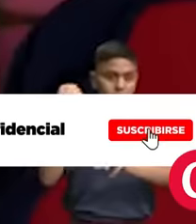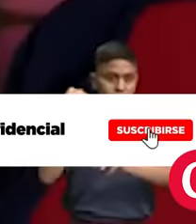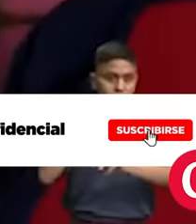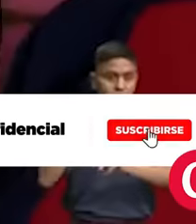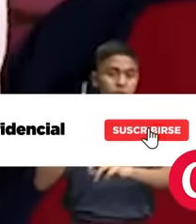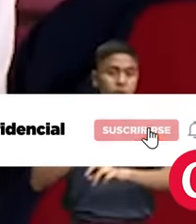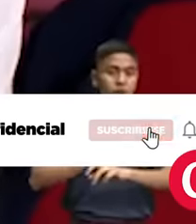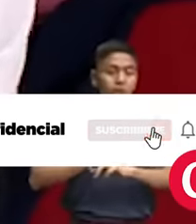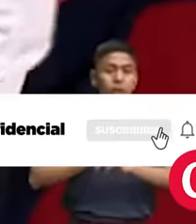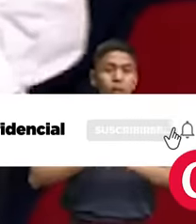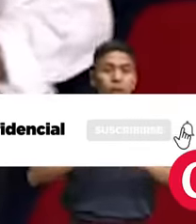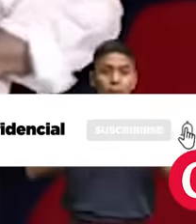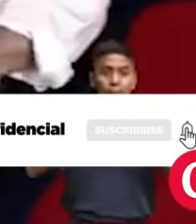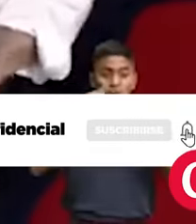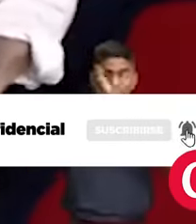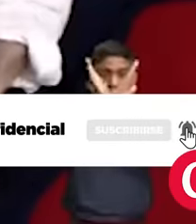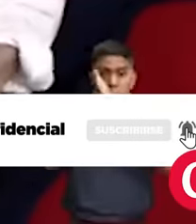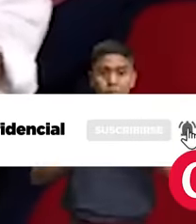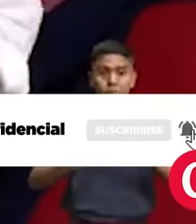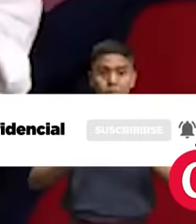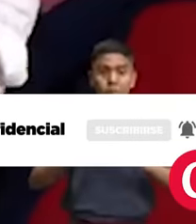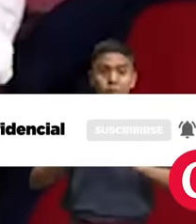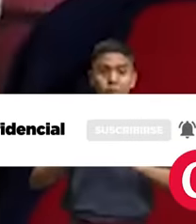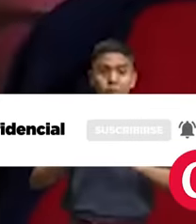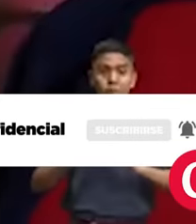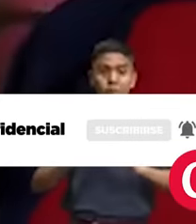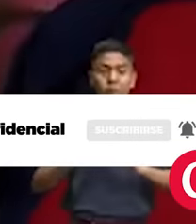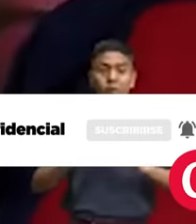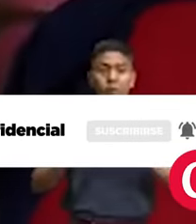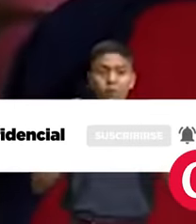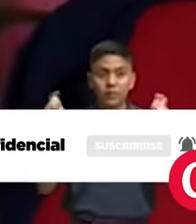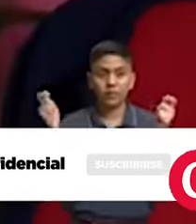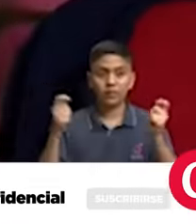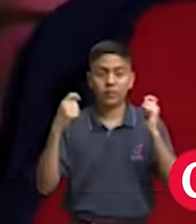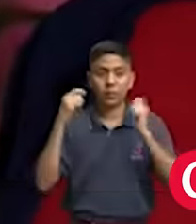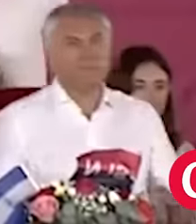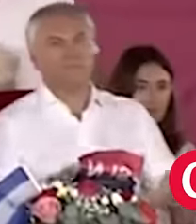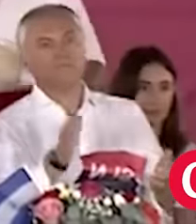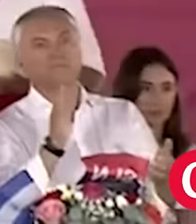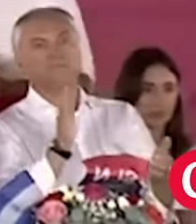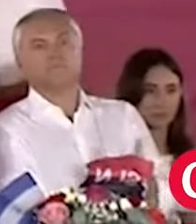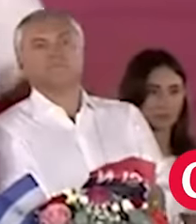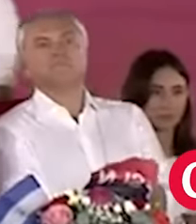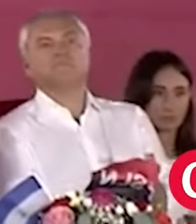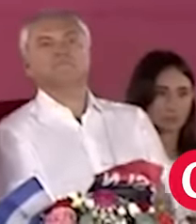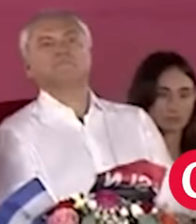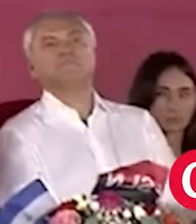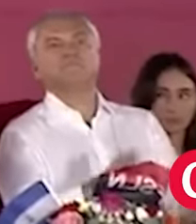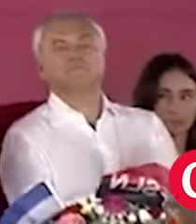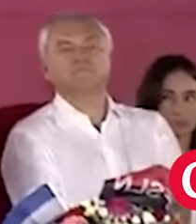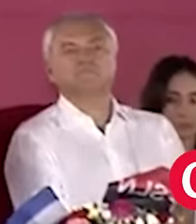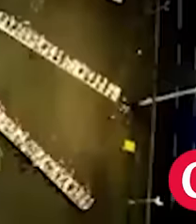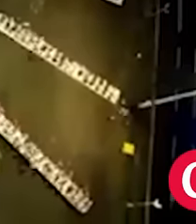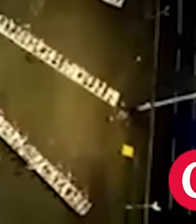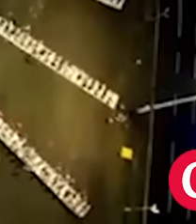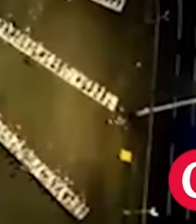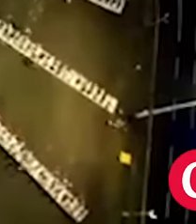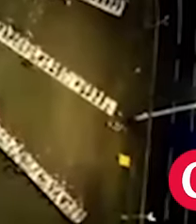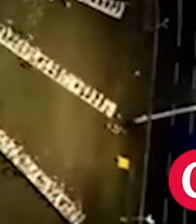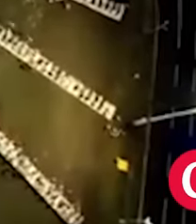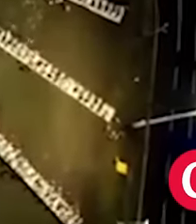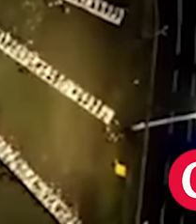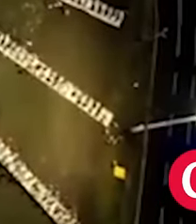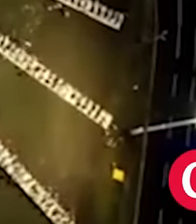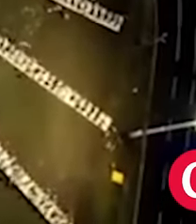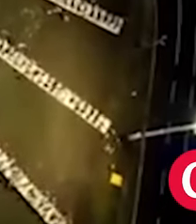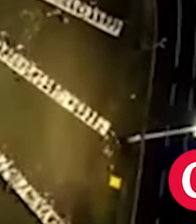Revolución Popular Sandinista durante un acto partidario transmitido en cadena de radio y televisión, que evidenció una vez más el aislamiento político